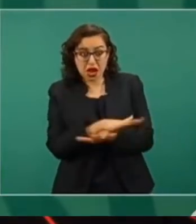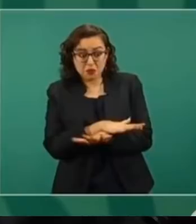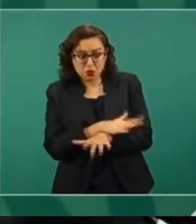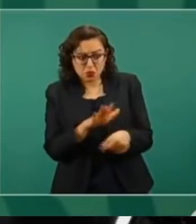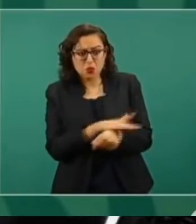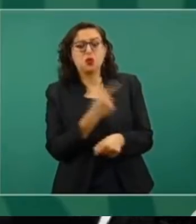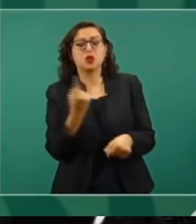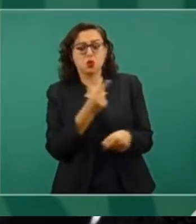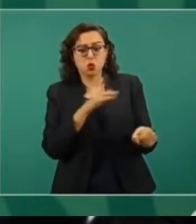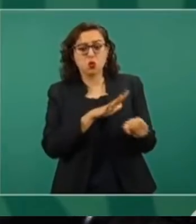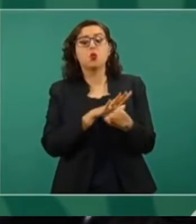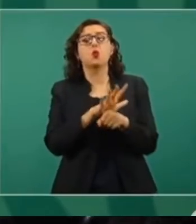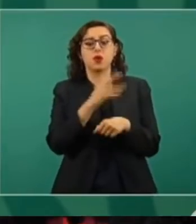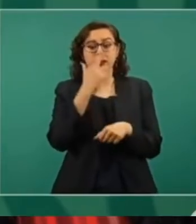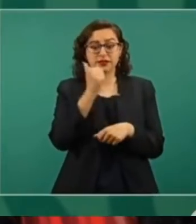Entonces,